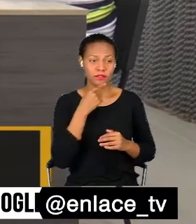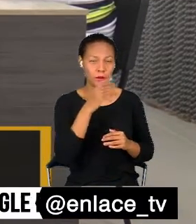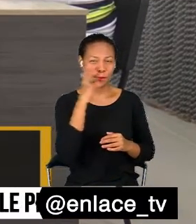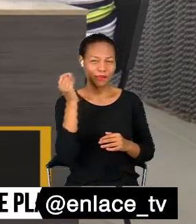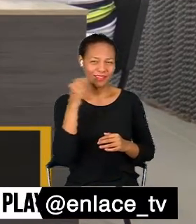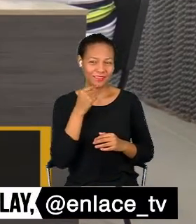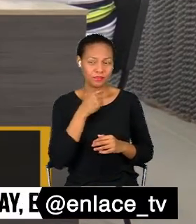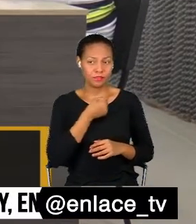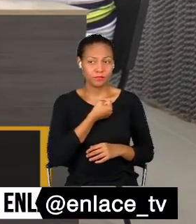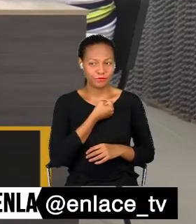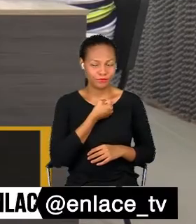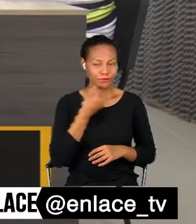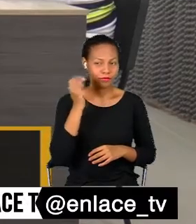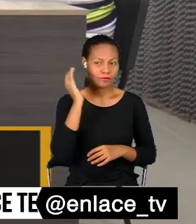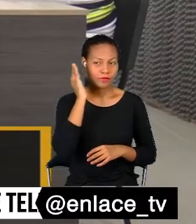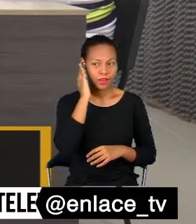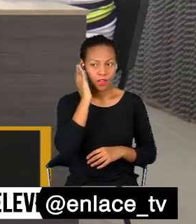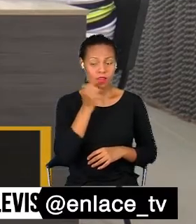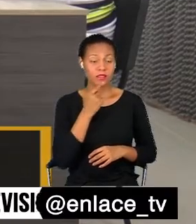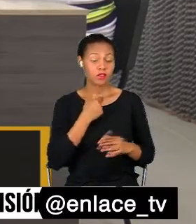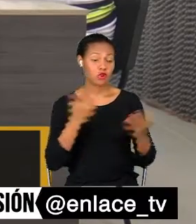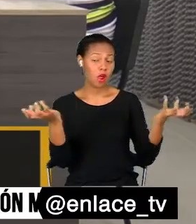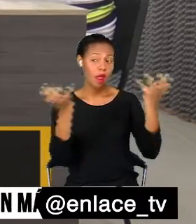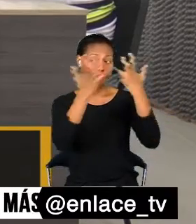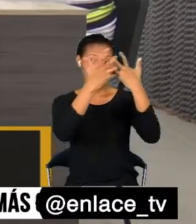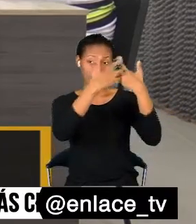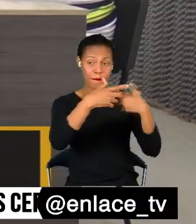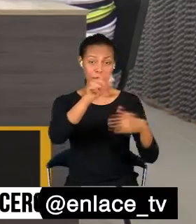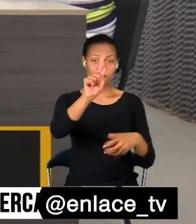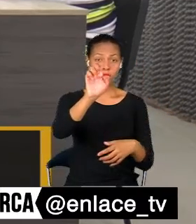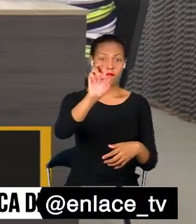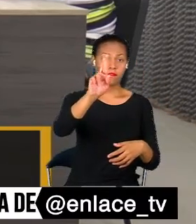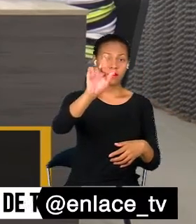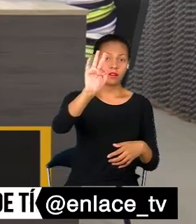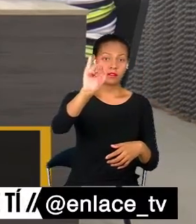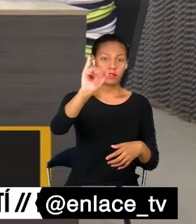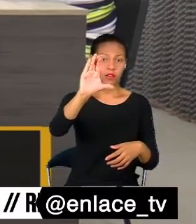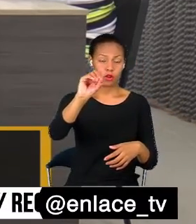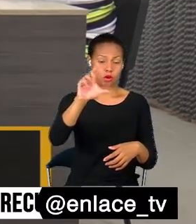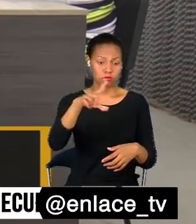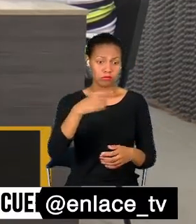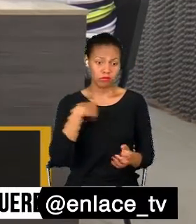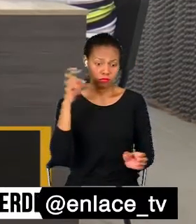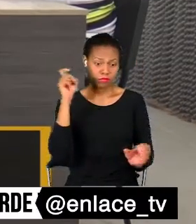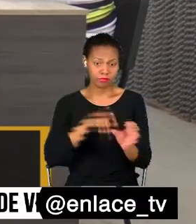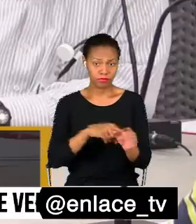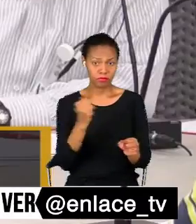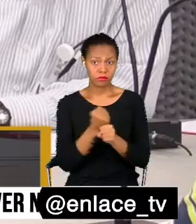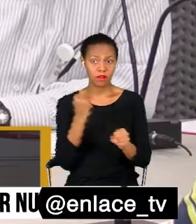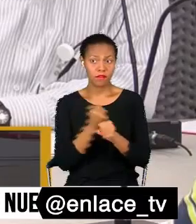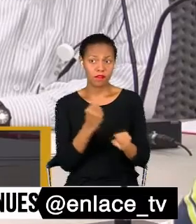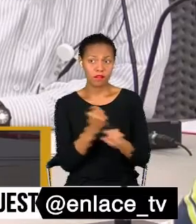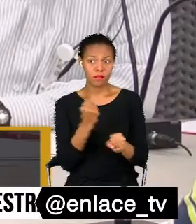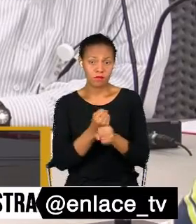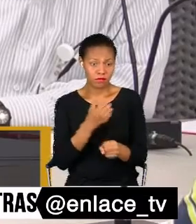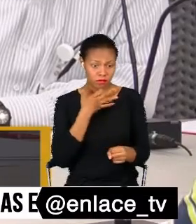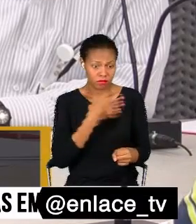No, yo soy trabajador de Fertikol. Él no puede individualizar las cosas, porque es que la demanda no la